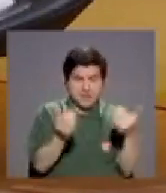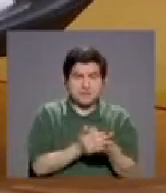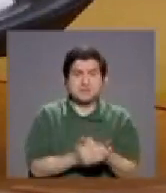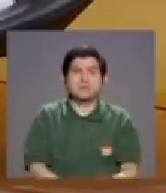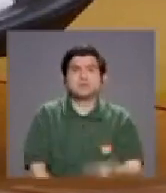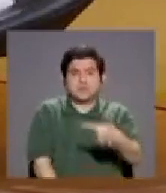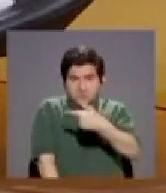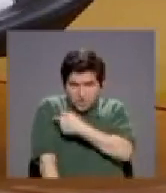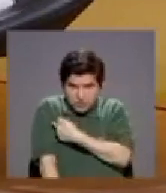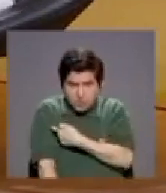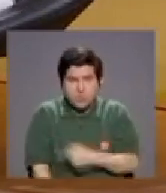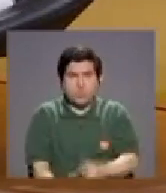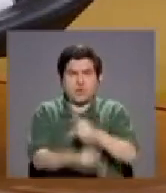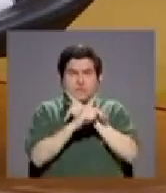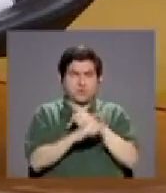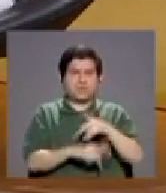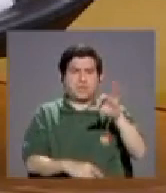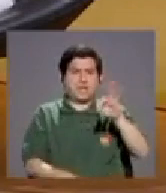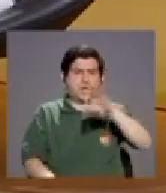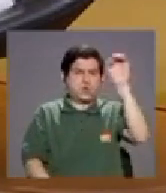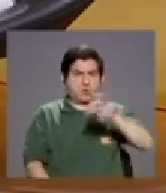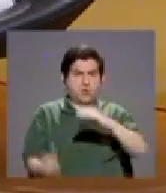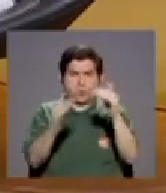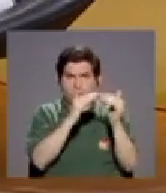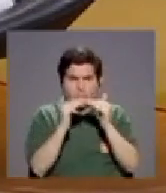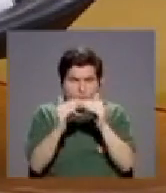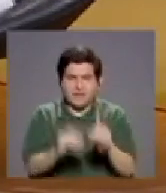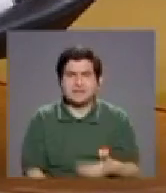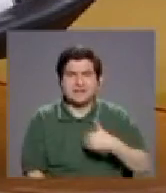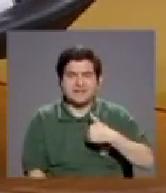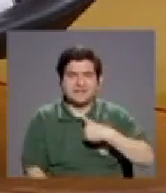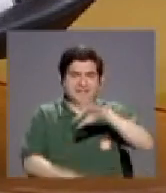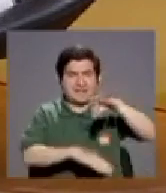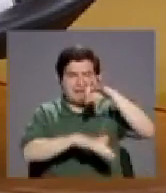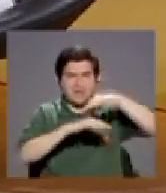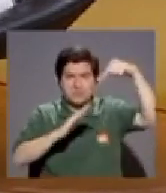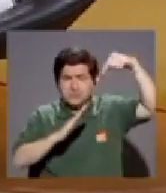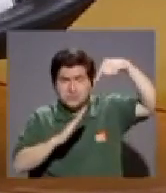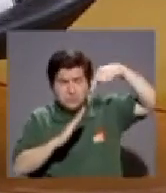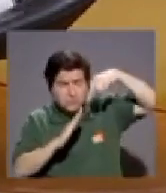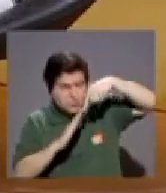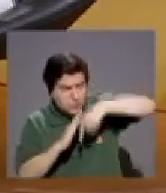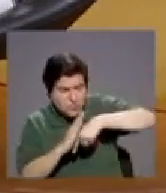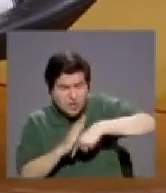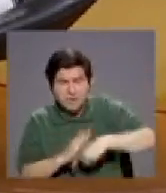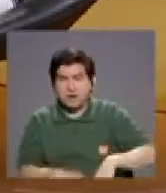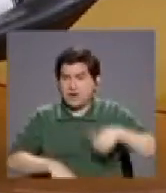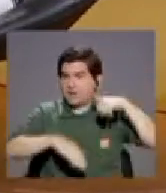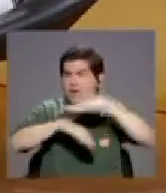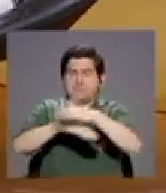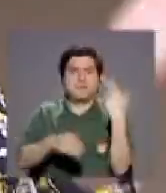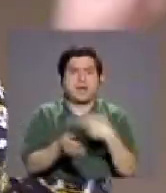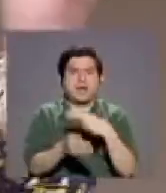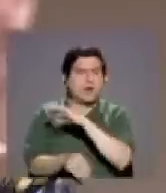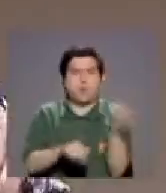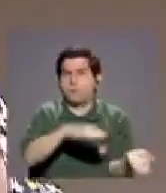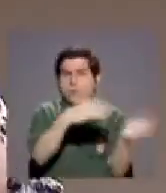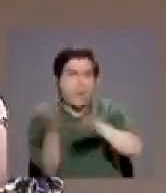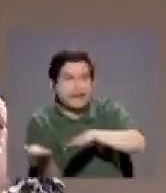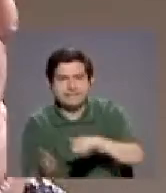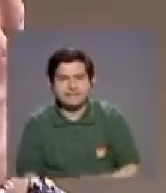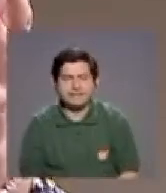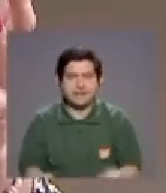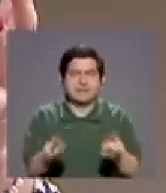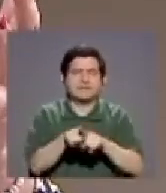protege a más del 90% de la población de tener un dengue grave, o sea, que termine hospitalizado o muerto, y también